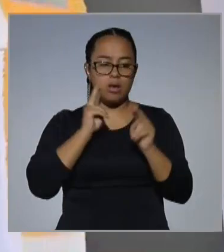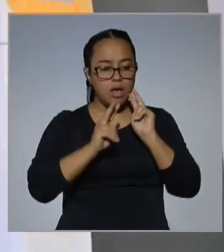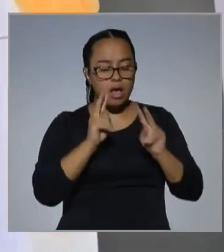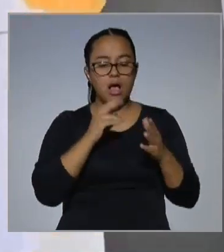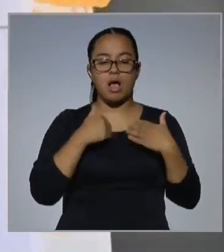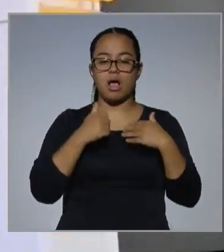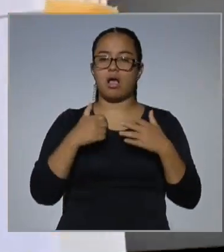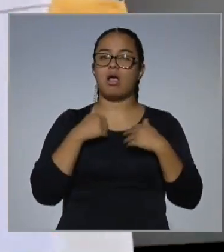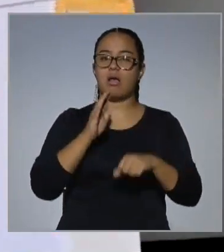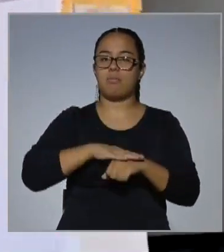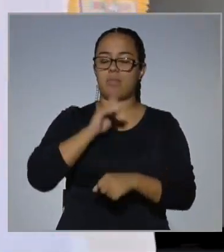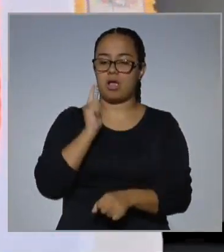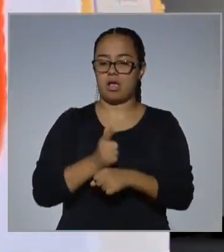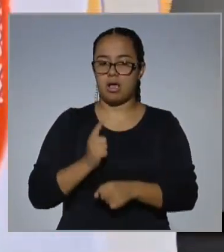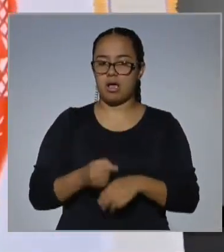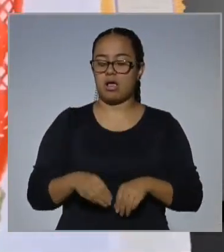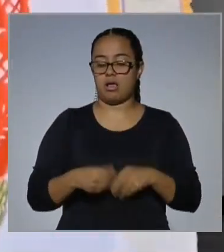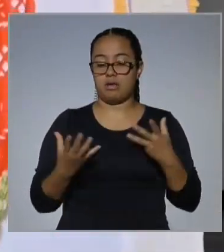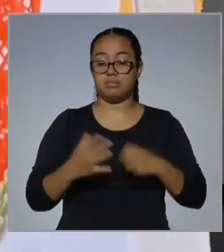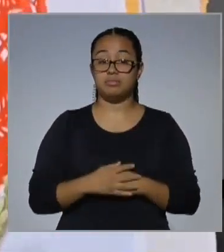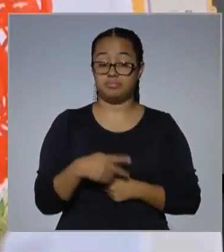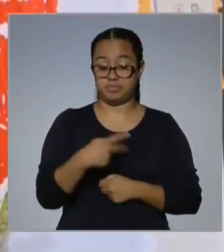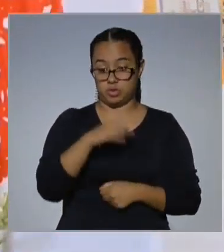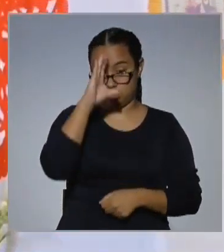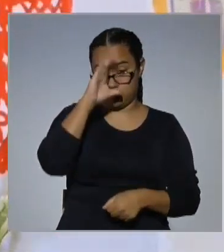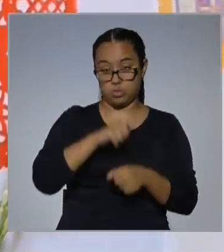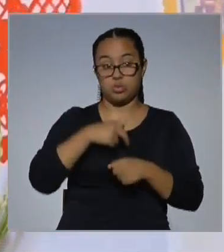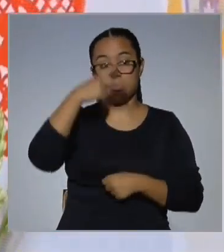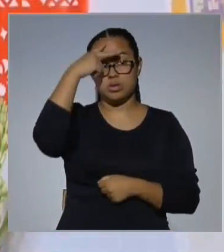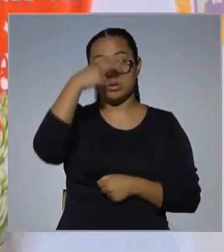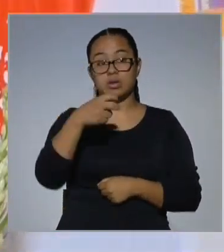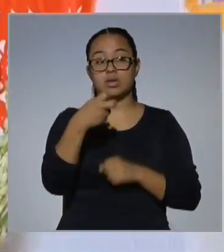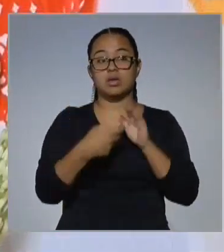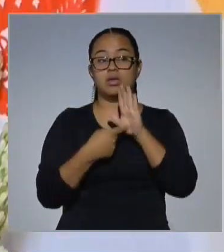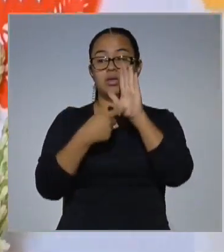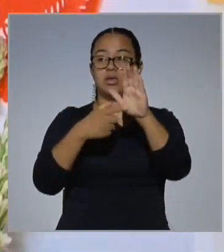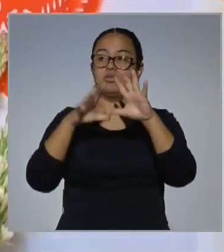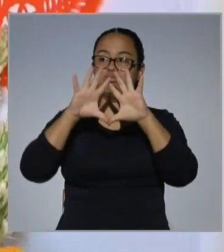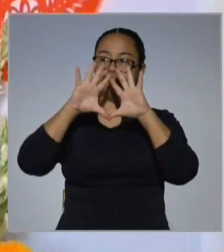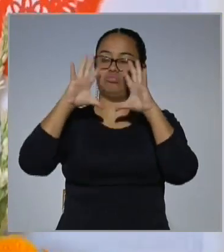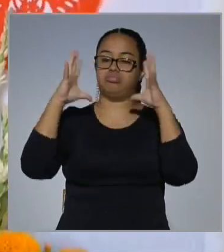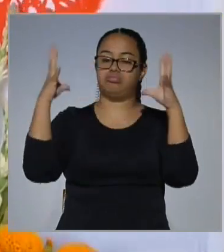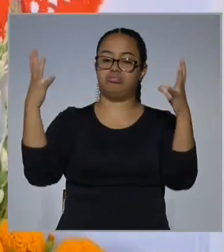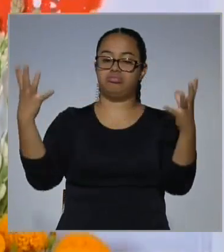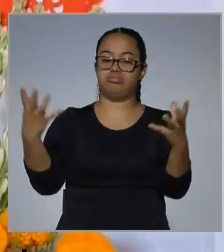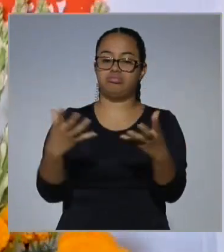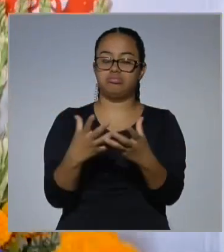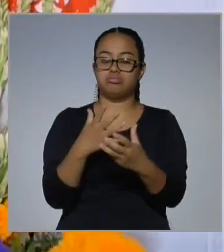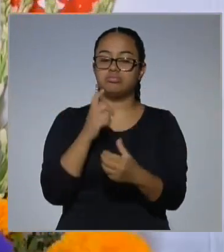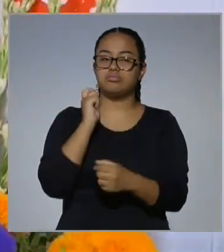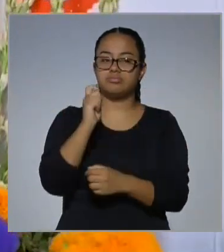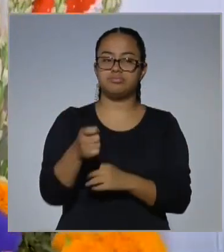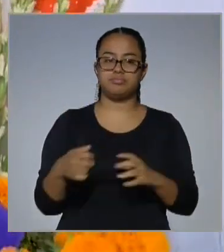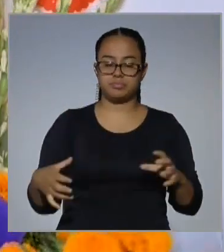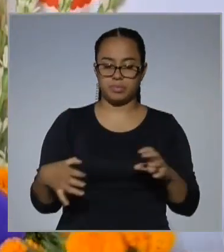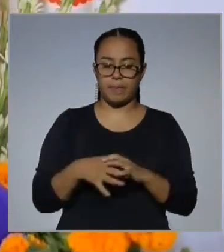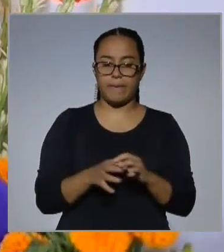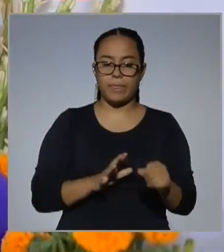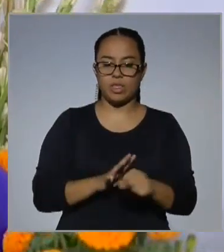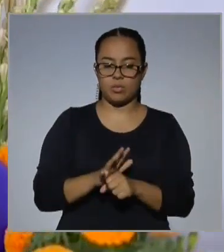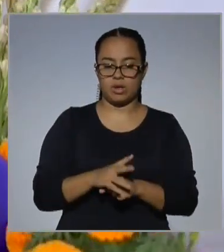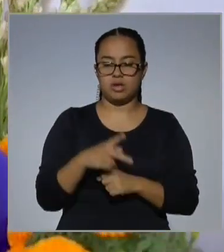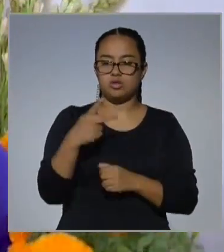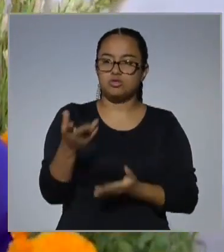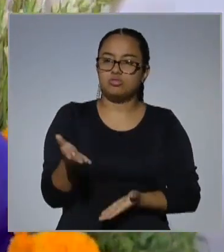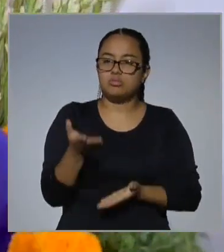significado cultural que México aporta al mundo vinculado con su relación con el culto a